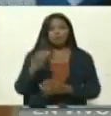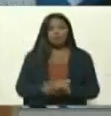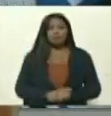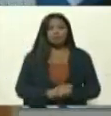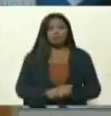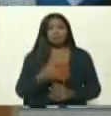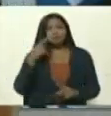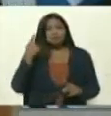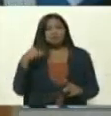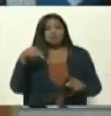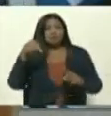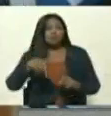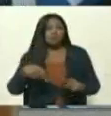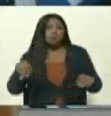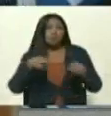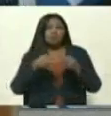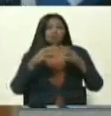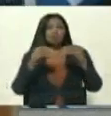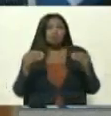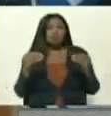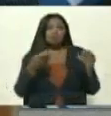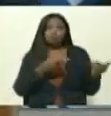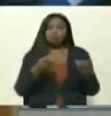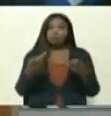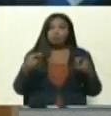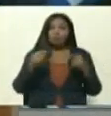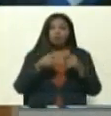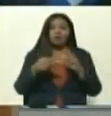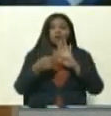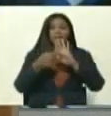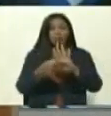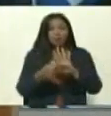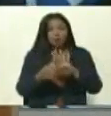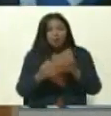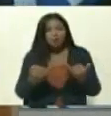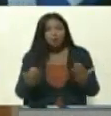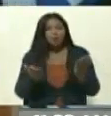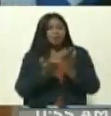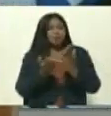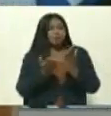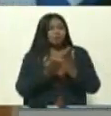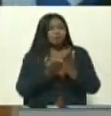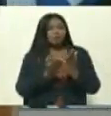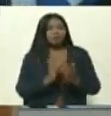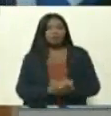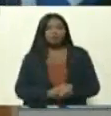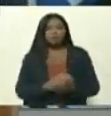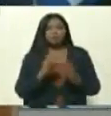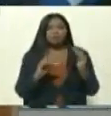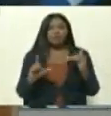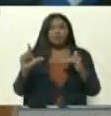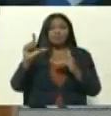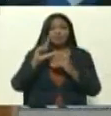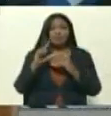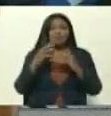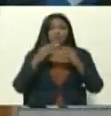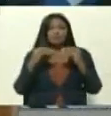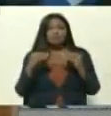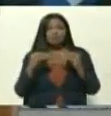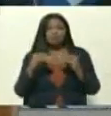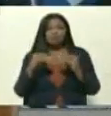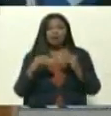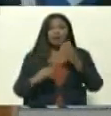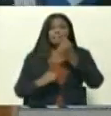tiene hoy en todos ustedes un buen ejemplo de estudio, de lealtad, de